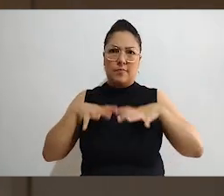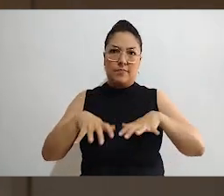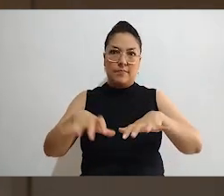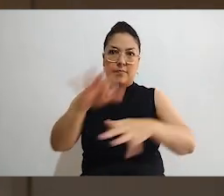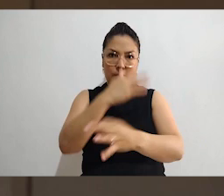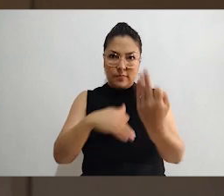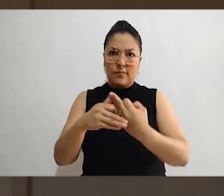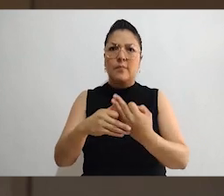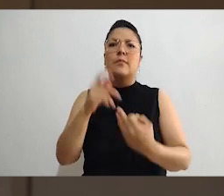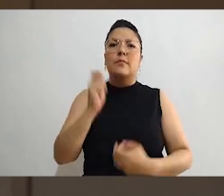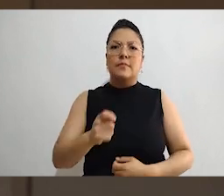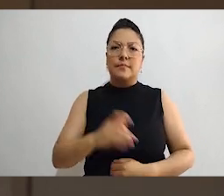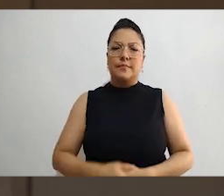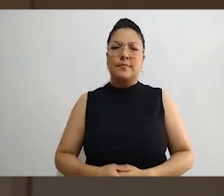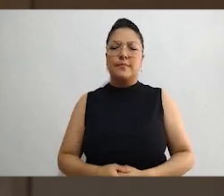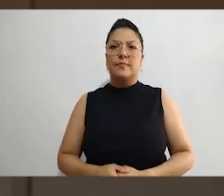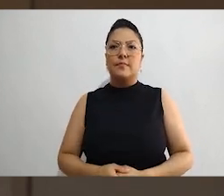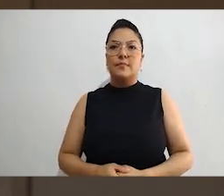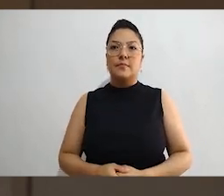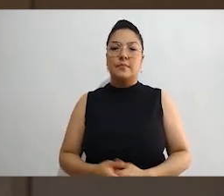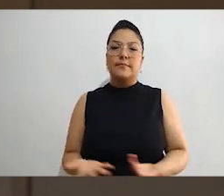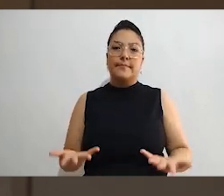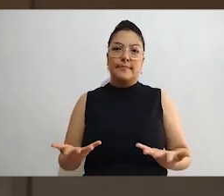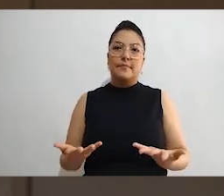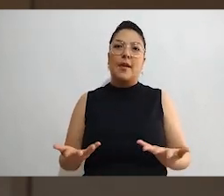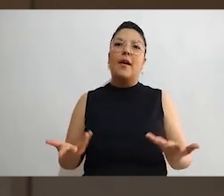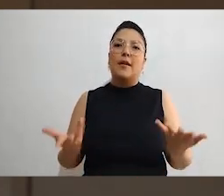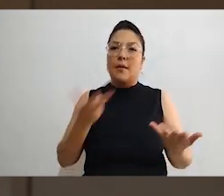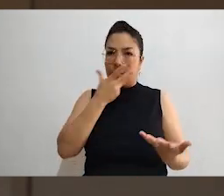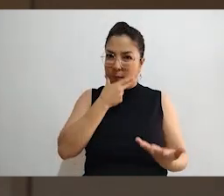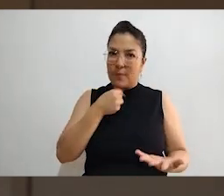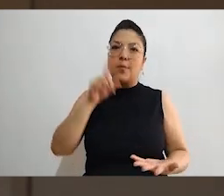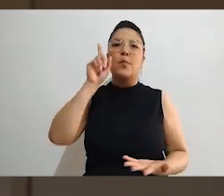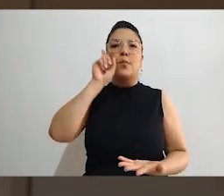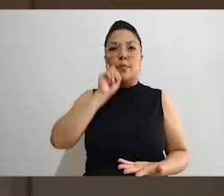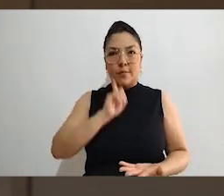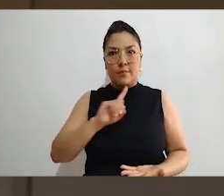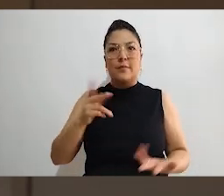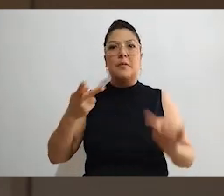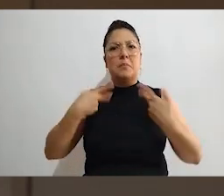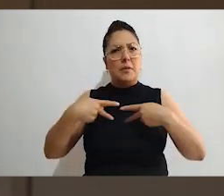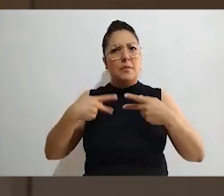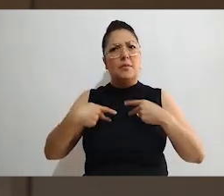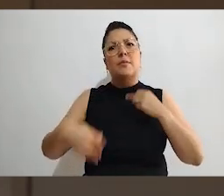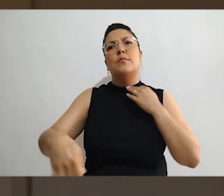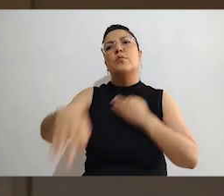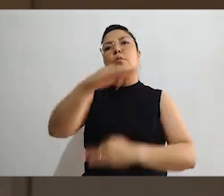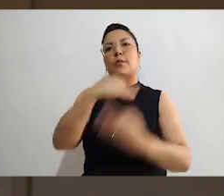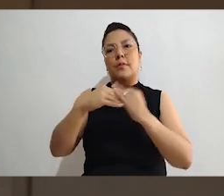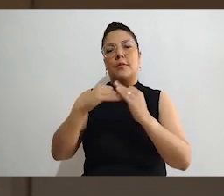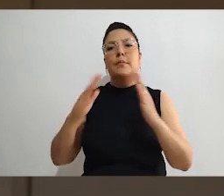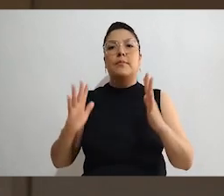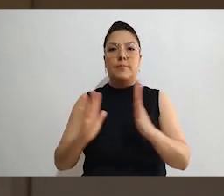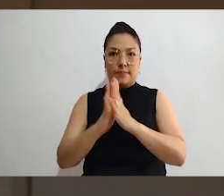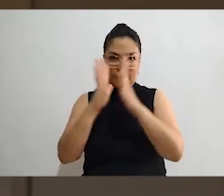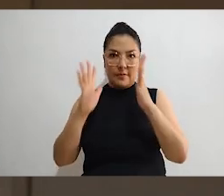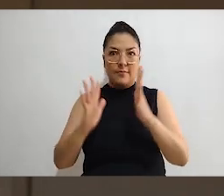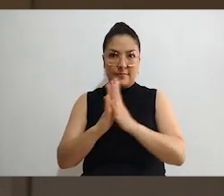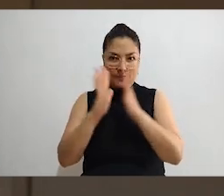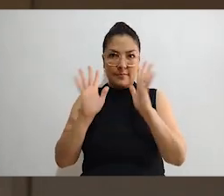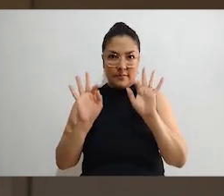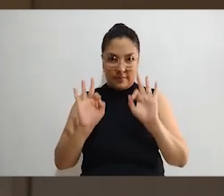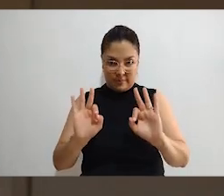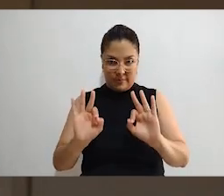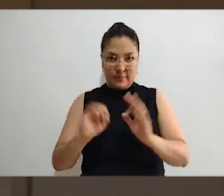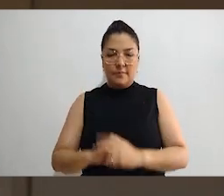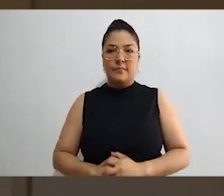participan, vale la redundancia, los ciudadanas y los ciudadanos. Pero la participación ciudadana, la ciudadanía